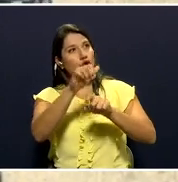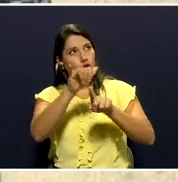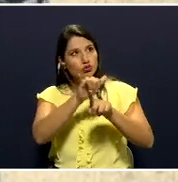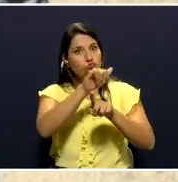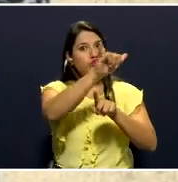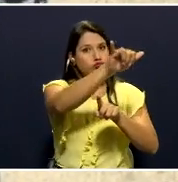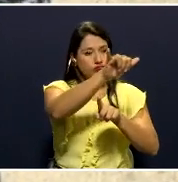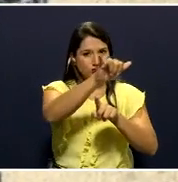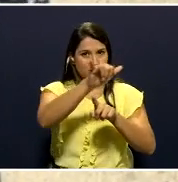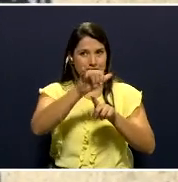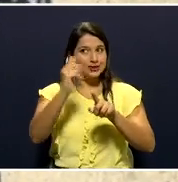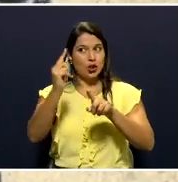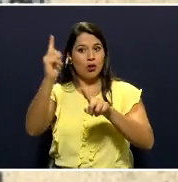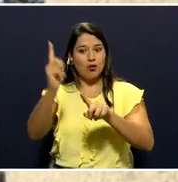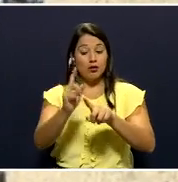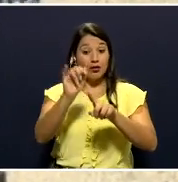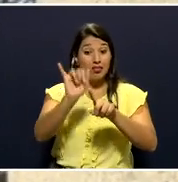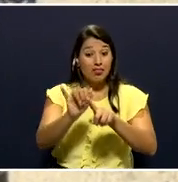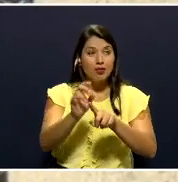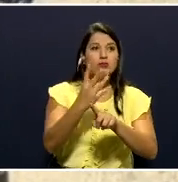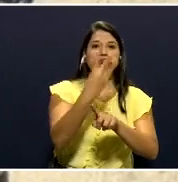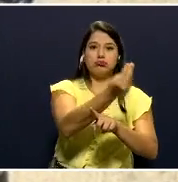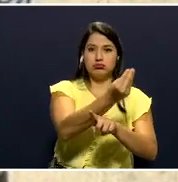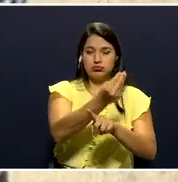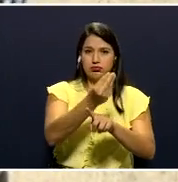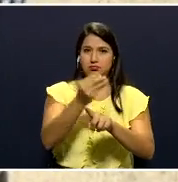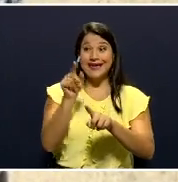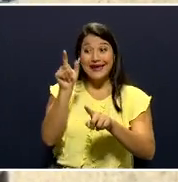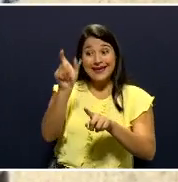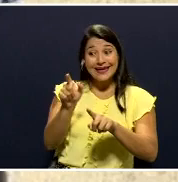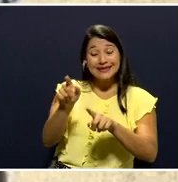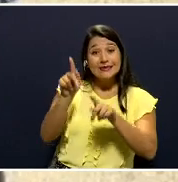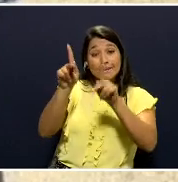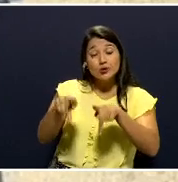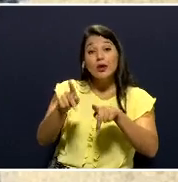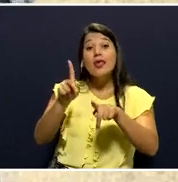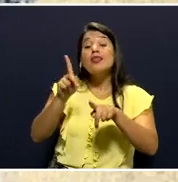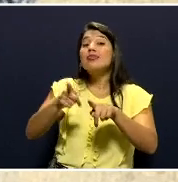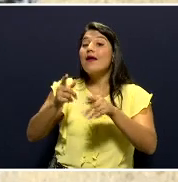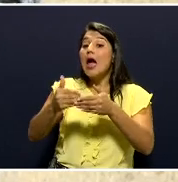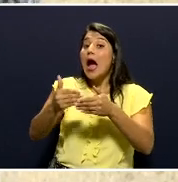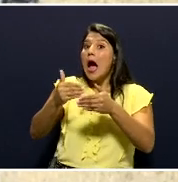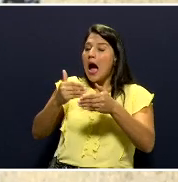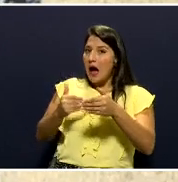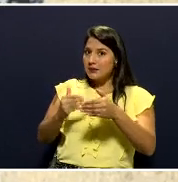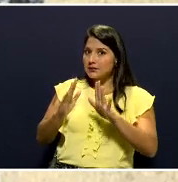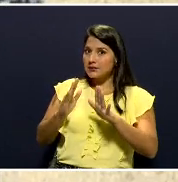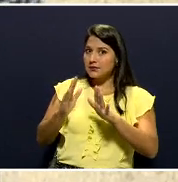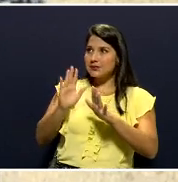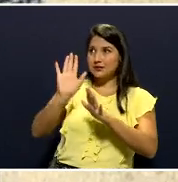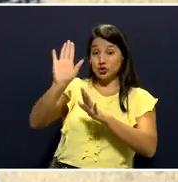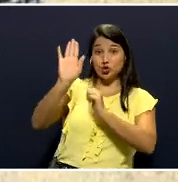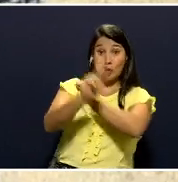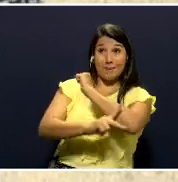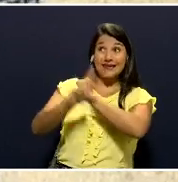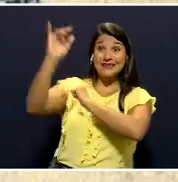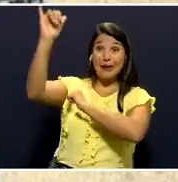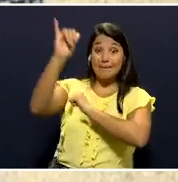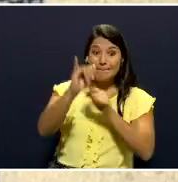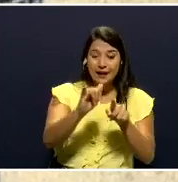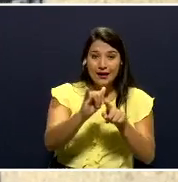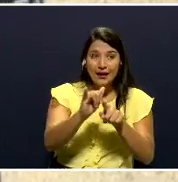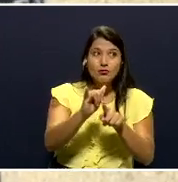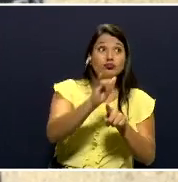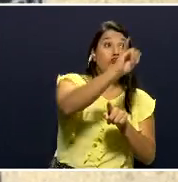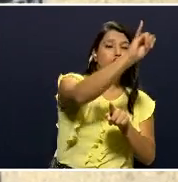es que la persona pueda confirmar con la aerolínea antes de salir de su país en el que